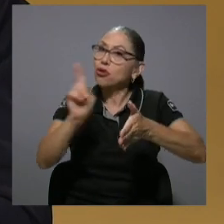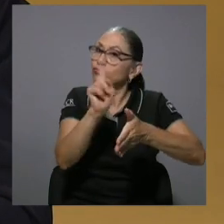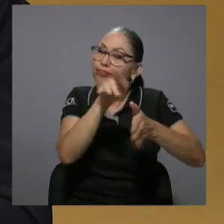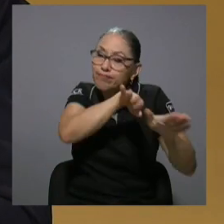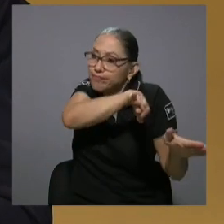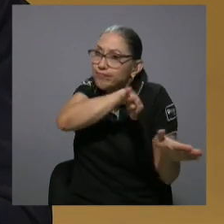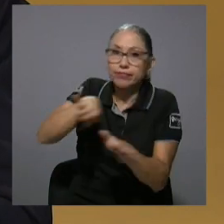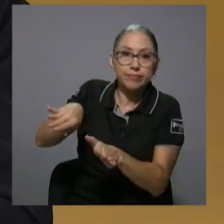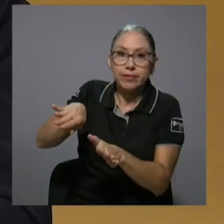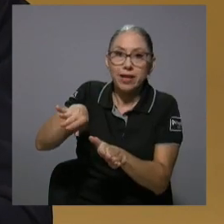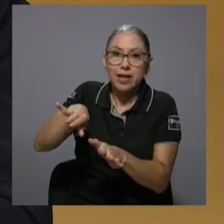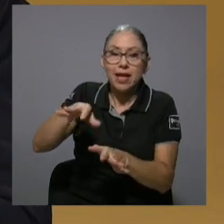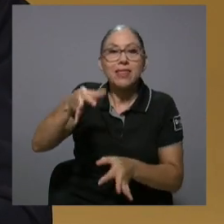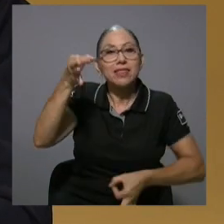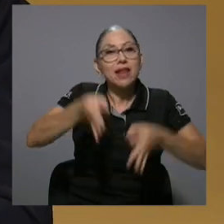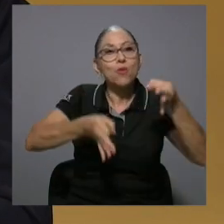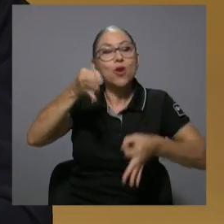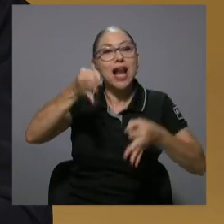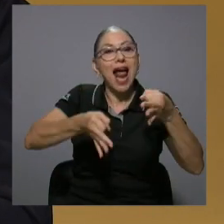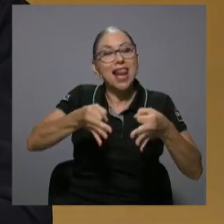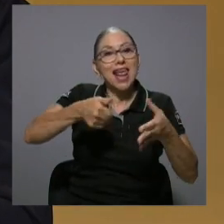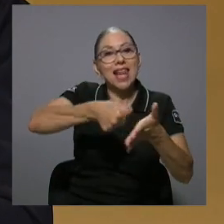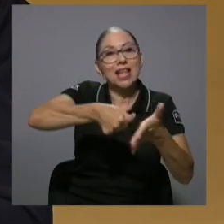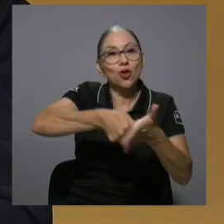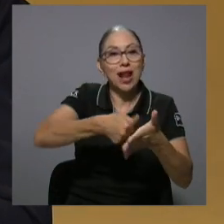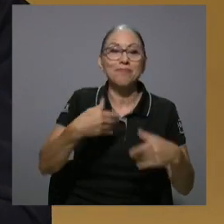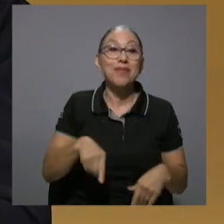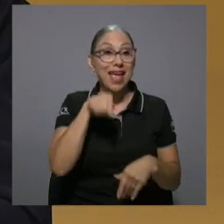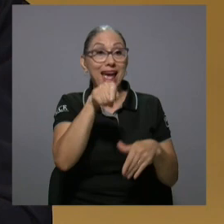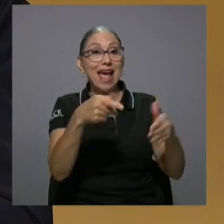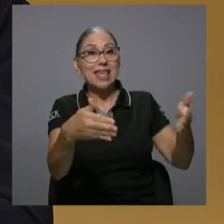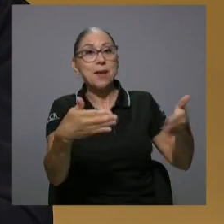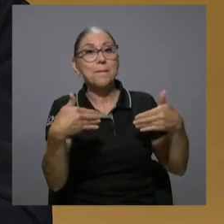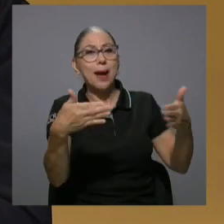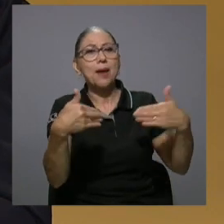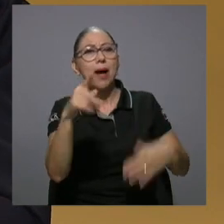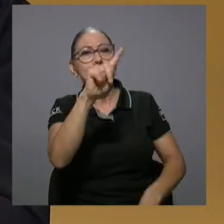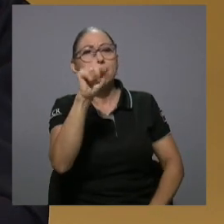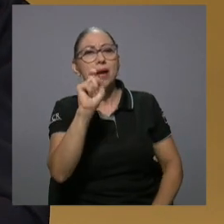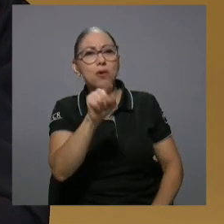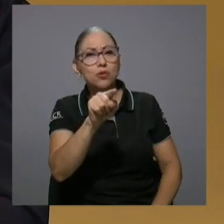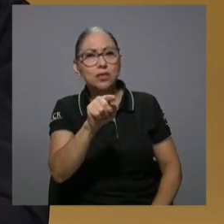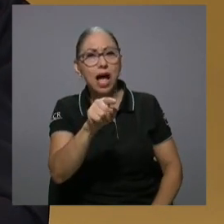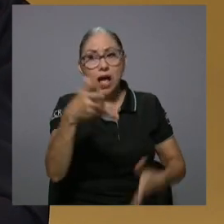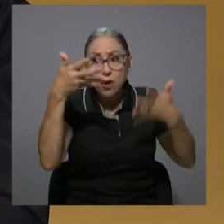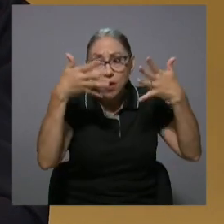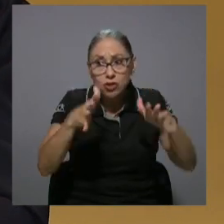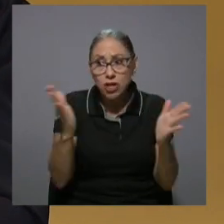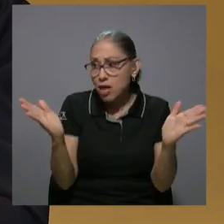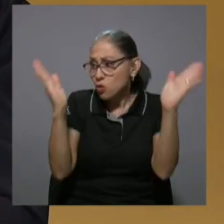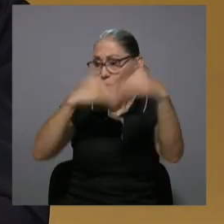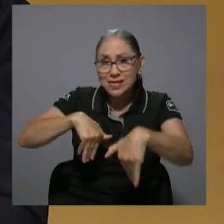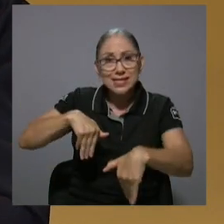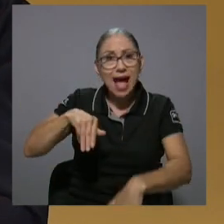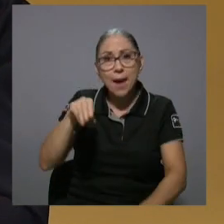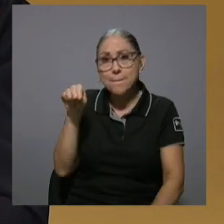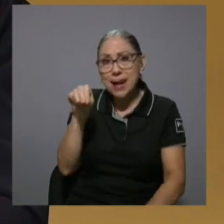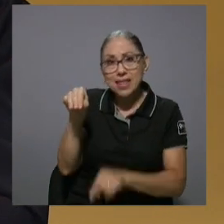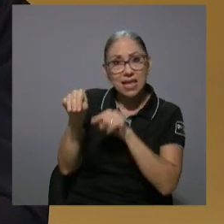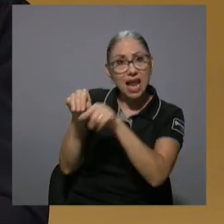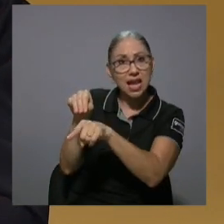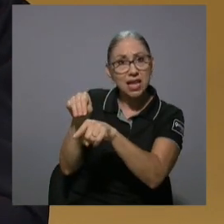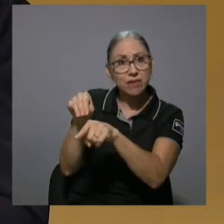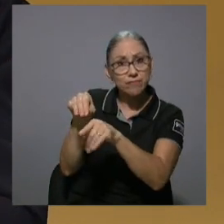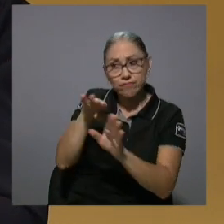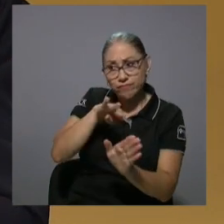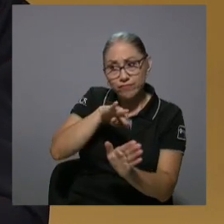el Tribunal Electoral. Y ahí en Panamá la gran pregunta es, una vez desaparecido Martinelli de la escena electoral,